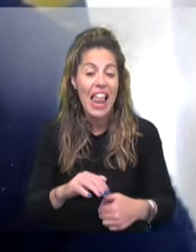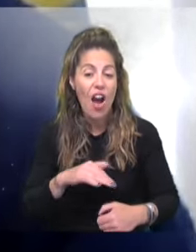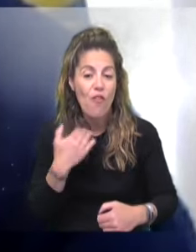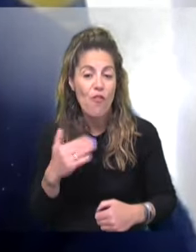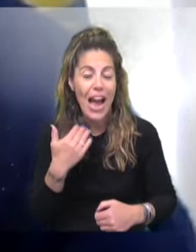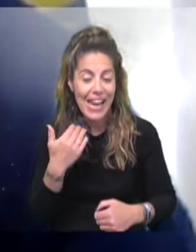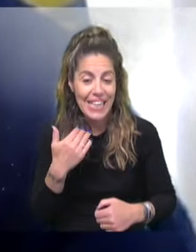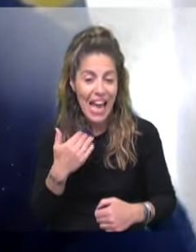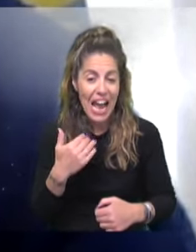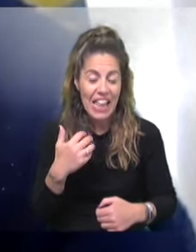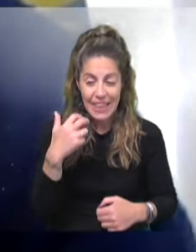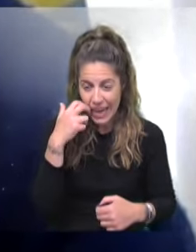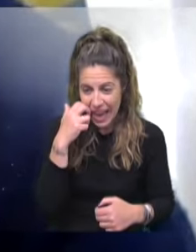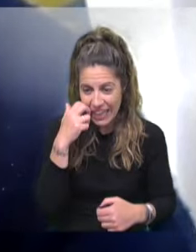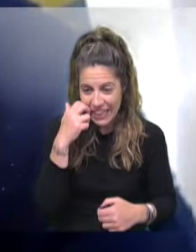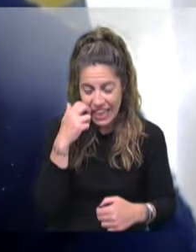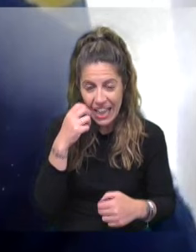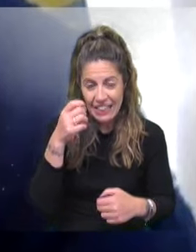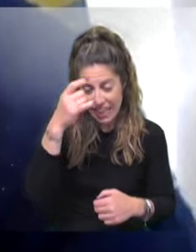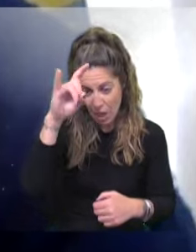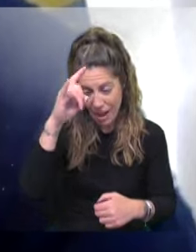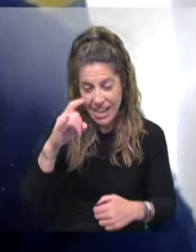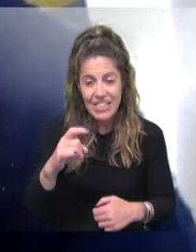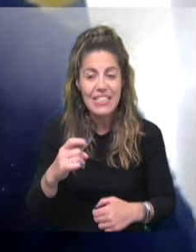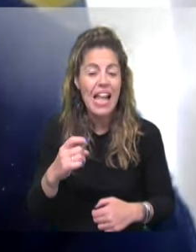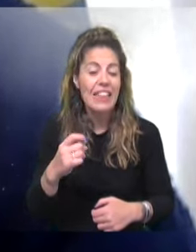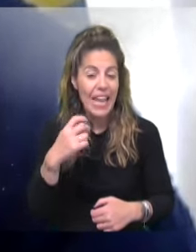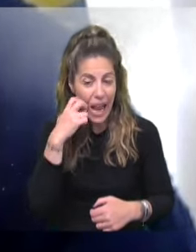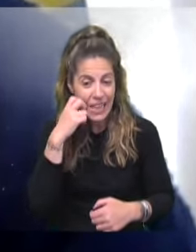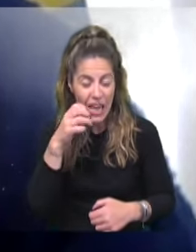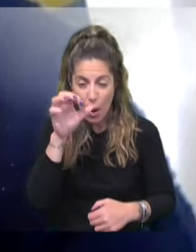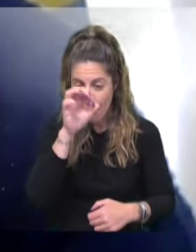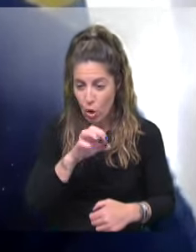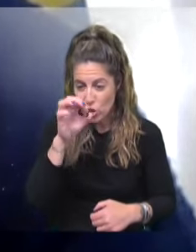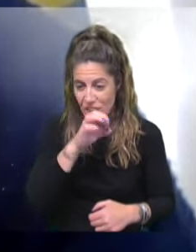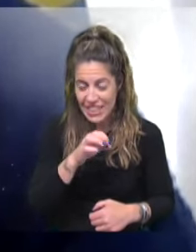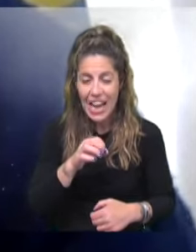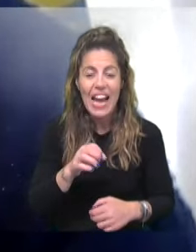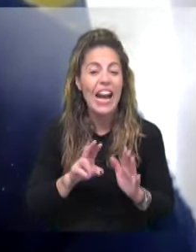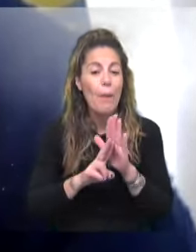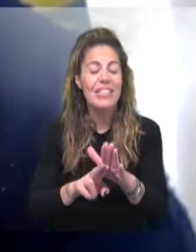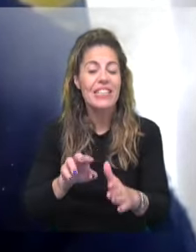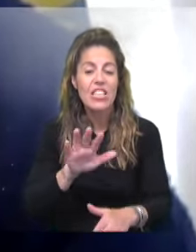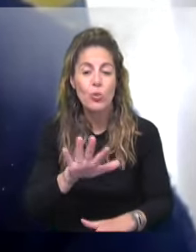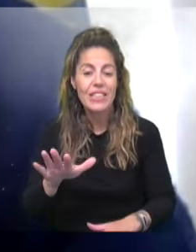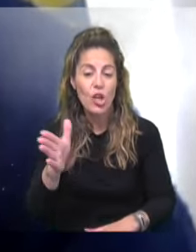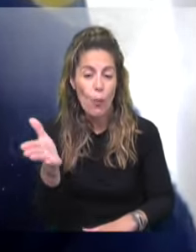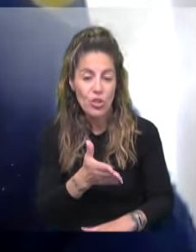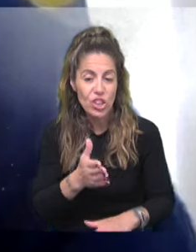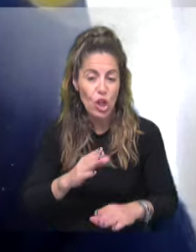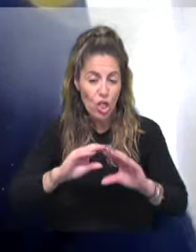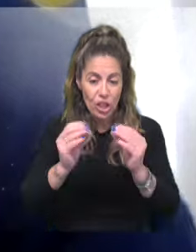carne bovina la faena porcina eh la provincia de Buenos Aires representa el 50% del total nacional